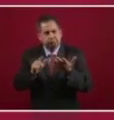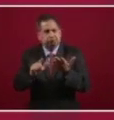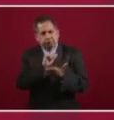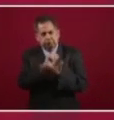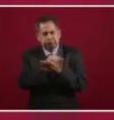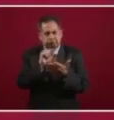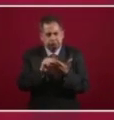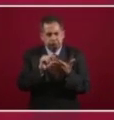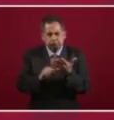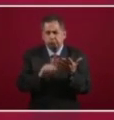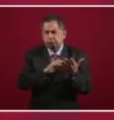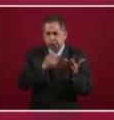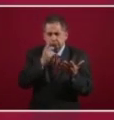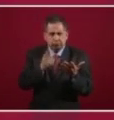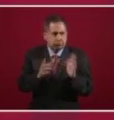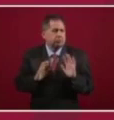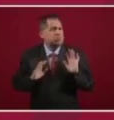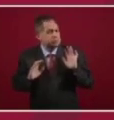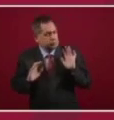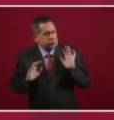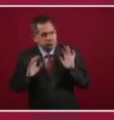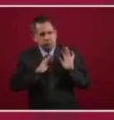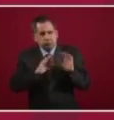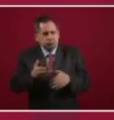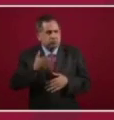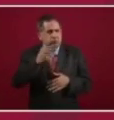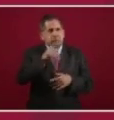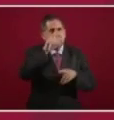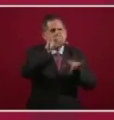legalmente, podemos solicitar la extradición